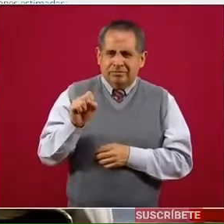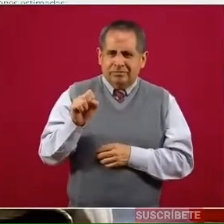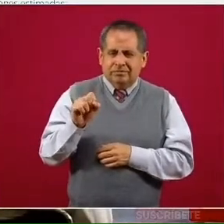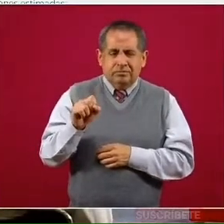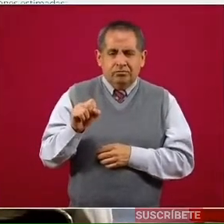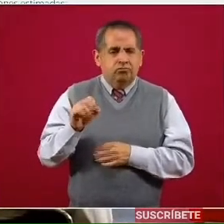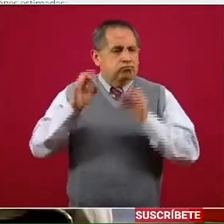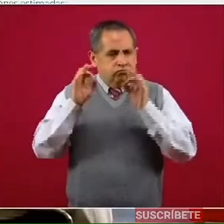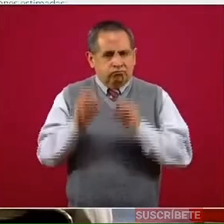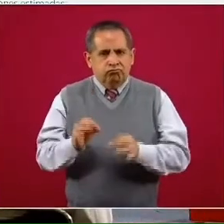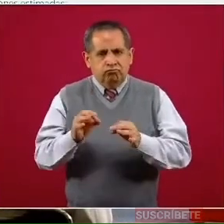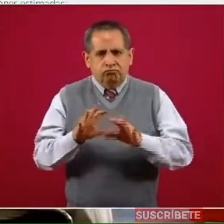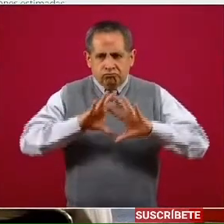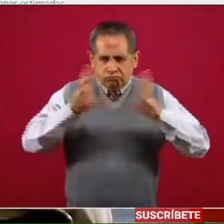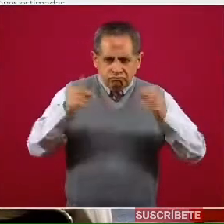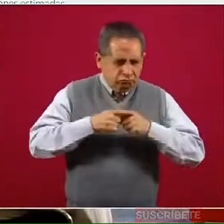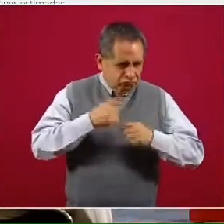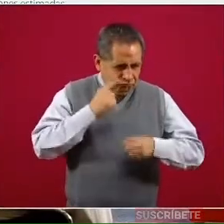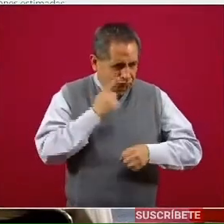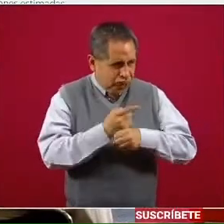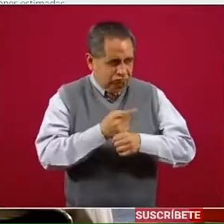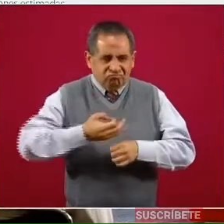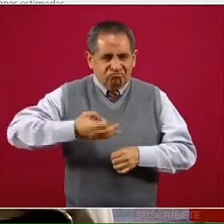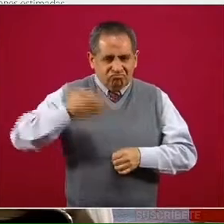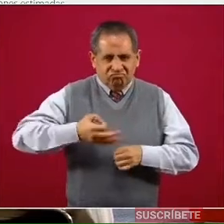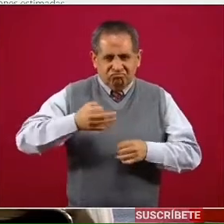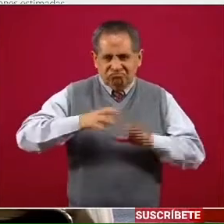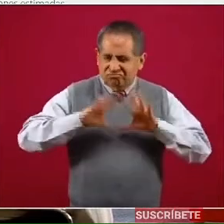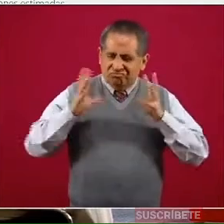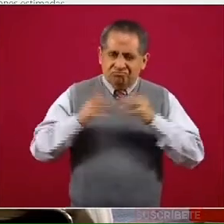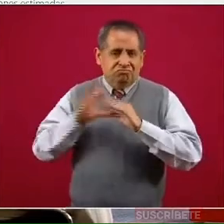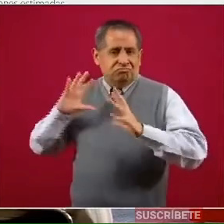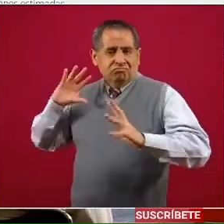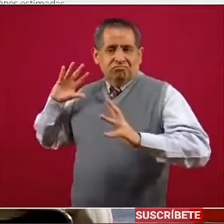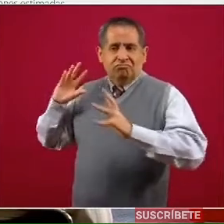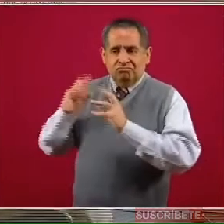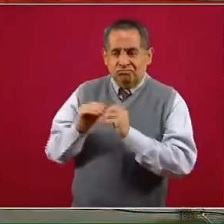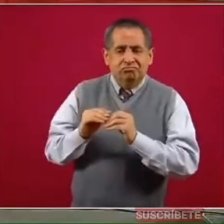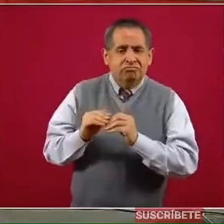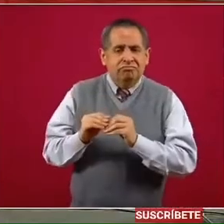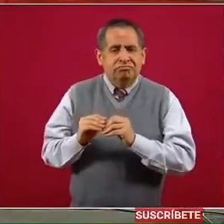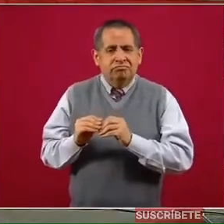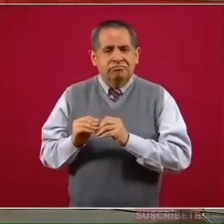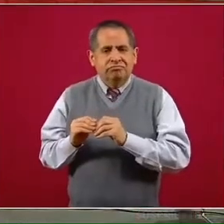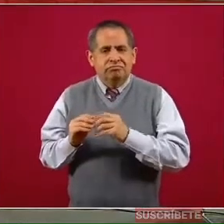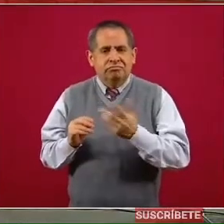360 casos que han sido confirmados en los últimos